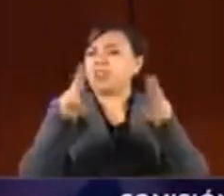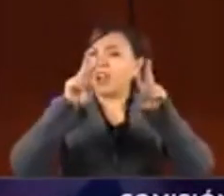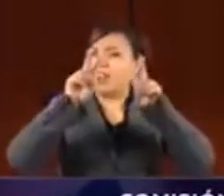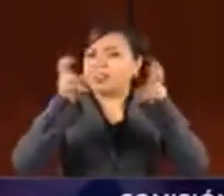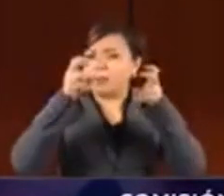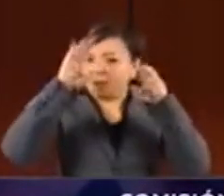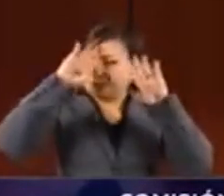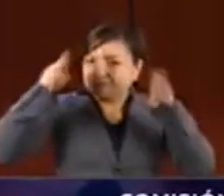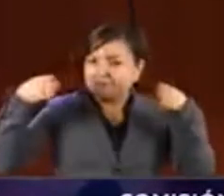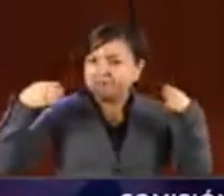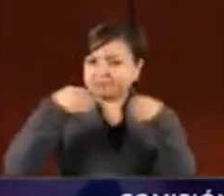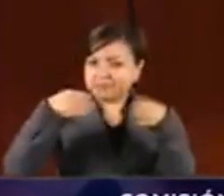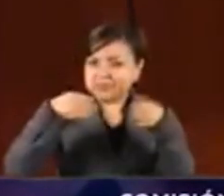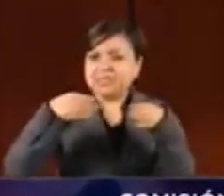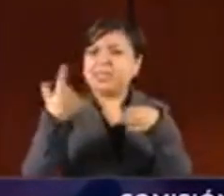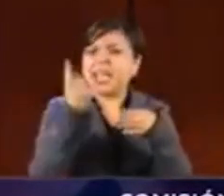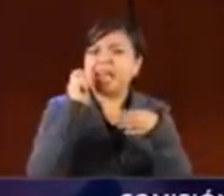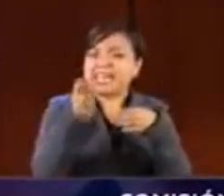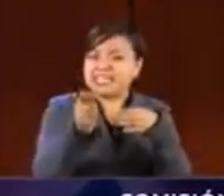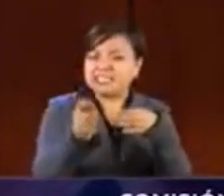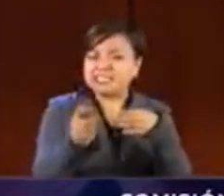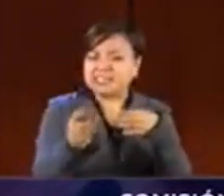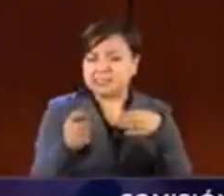adverbio que significa solamente de hecho.